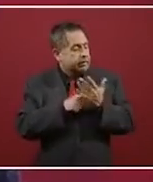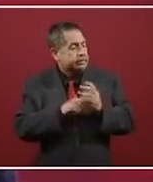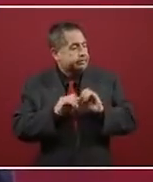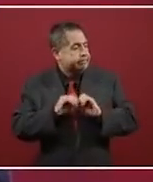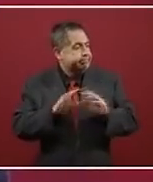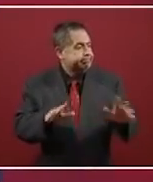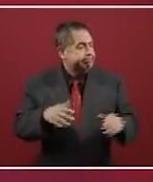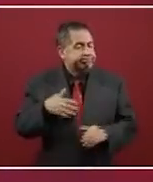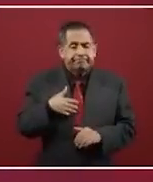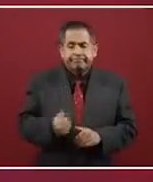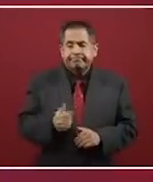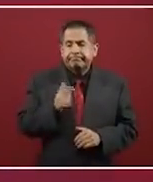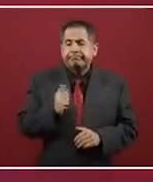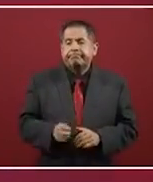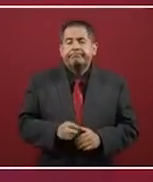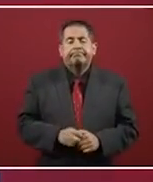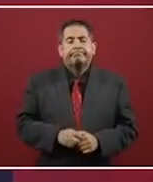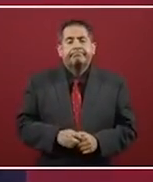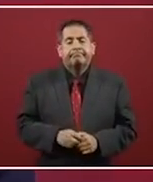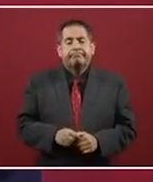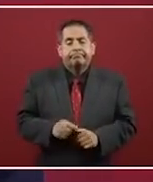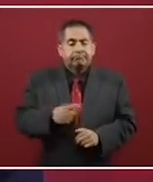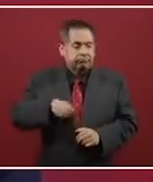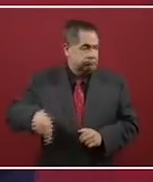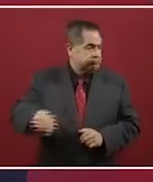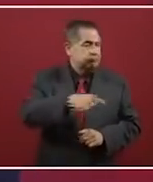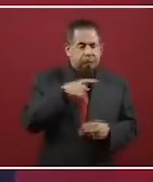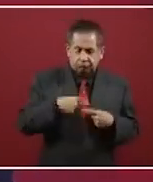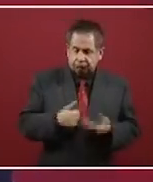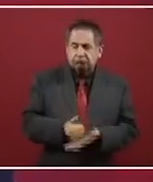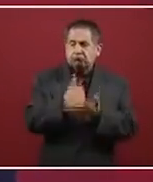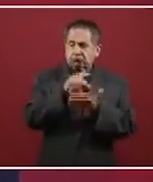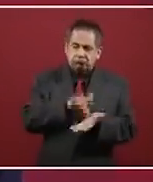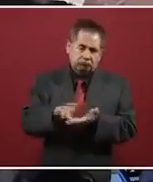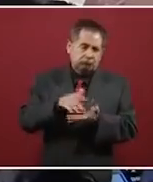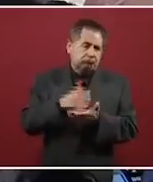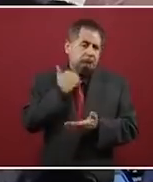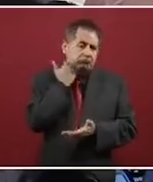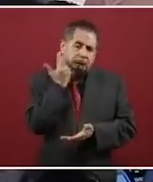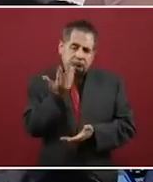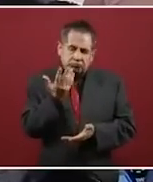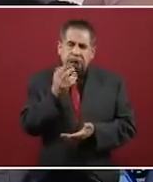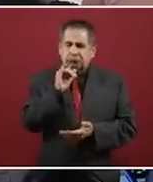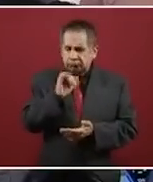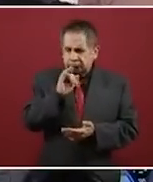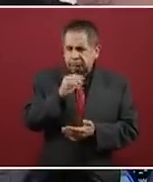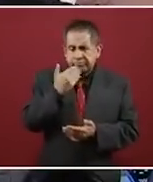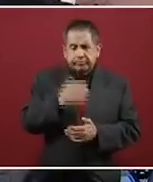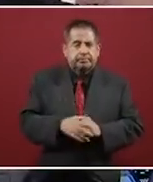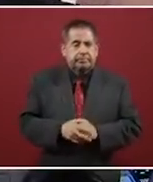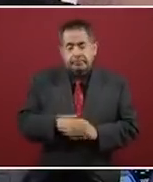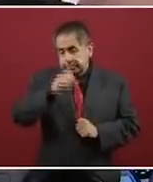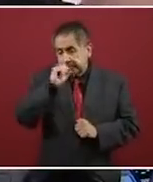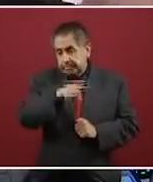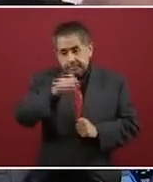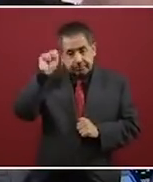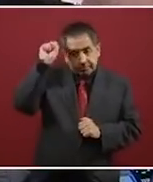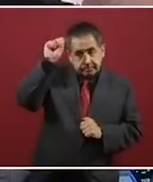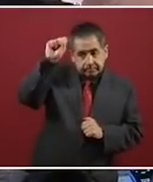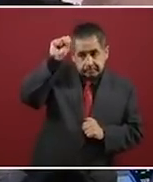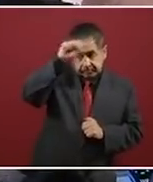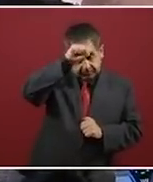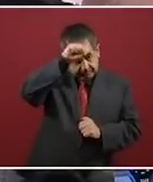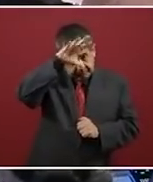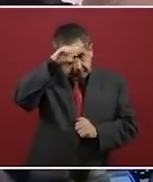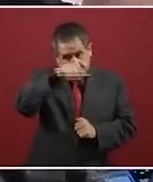entre las que se encuentra un crecimiento del 4 por ciento al final del sexenio el sindicato minero lo